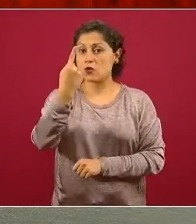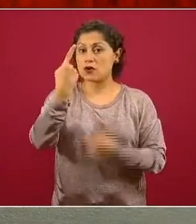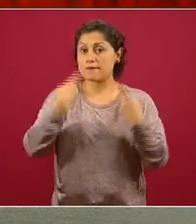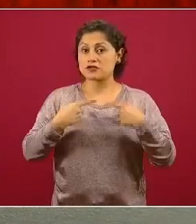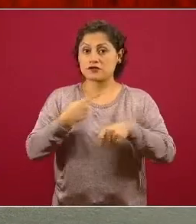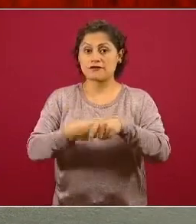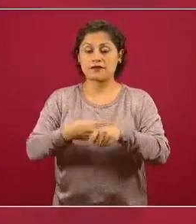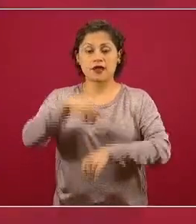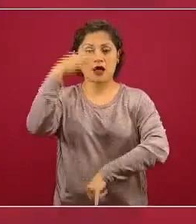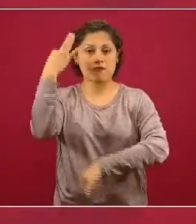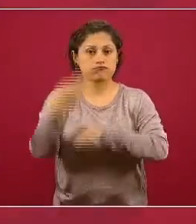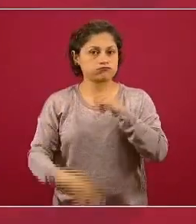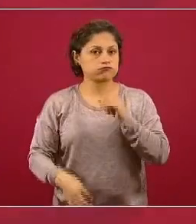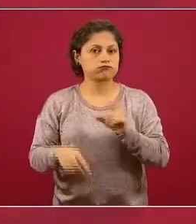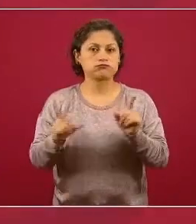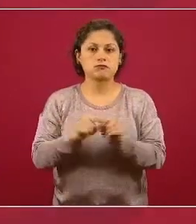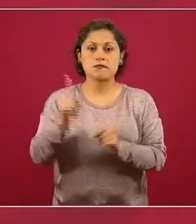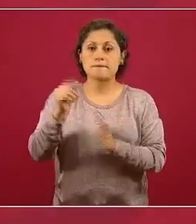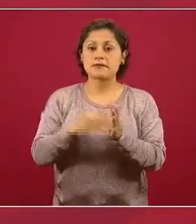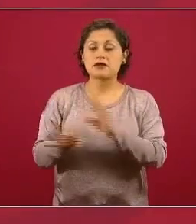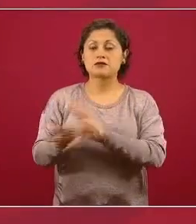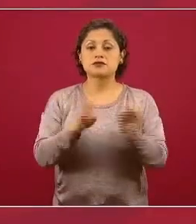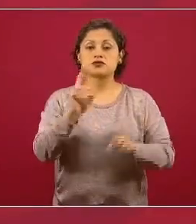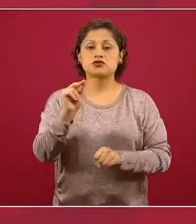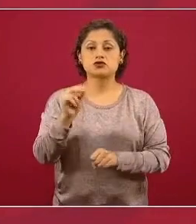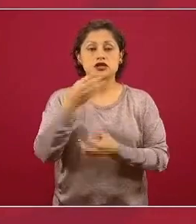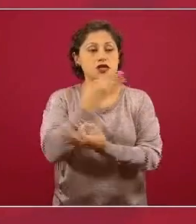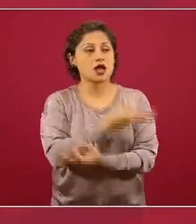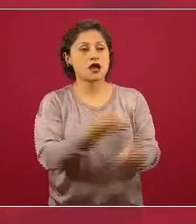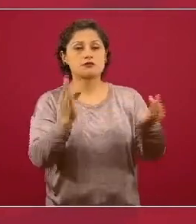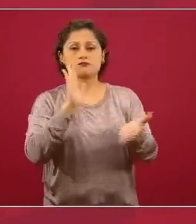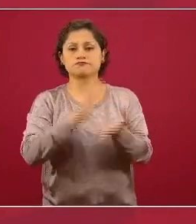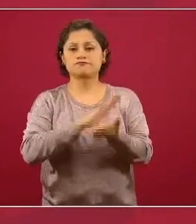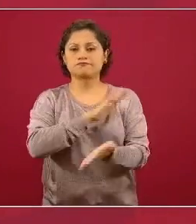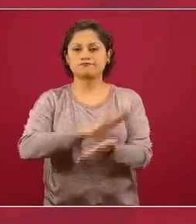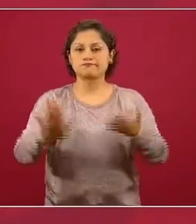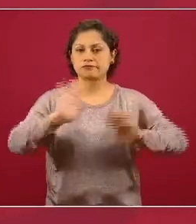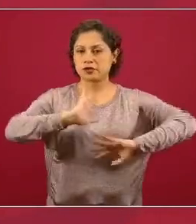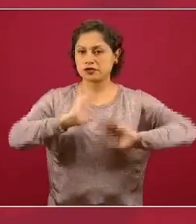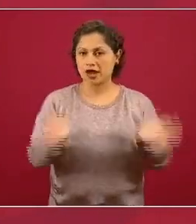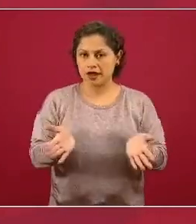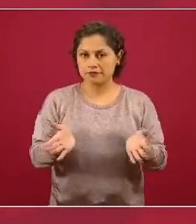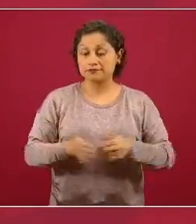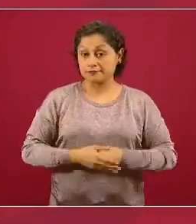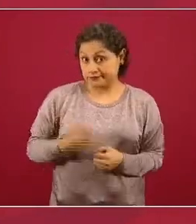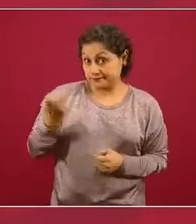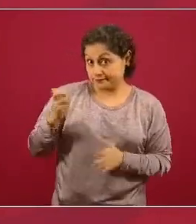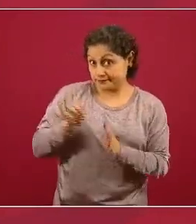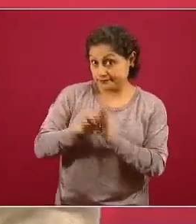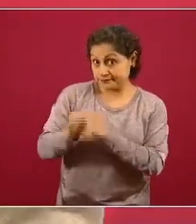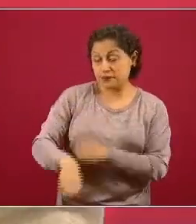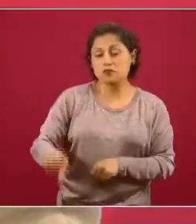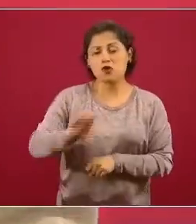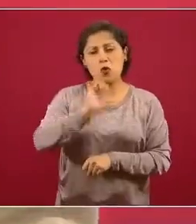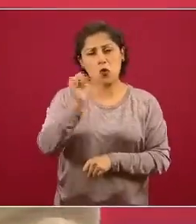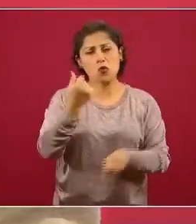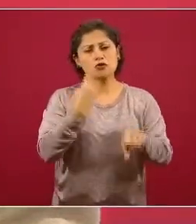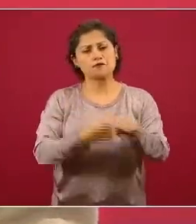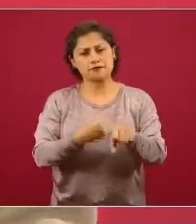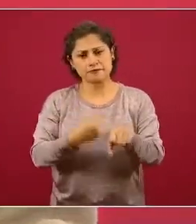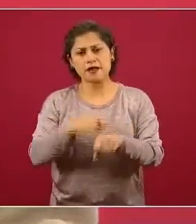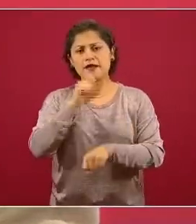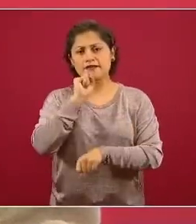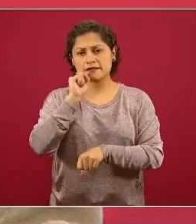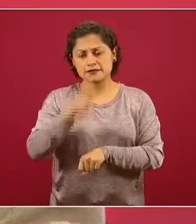1980 formalmente se declaró erradicada. Este es uno de muchísimos ejemplos. también en enfermedades crónicas, en prevención